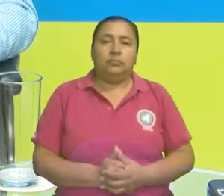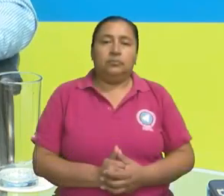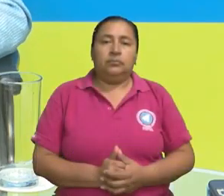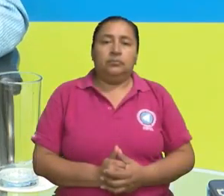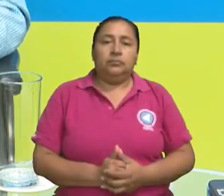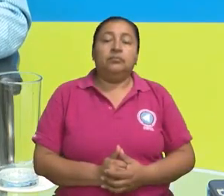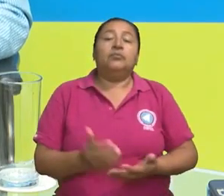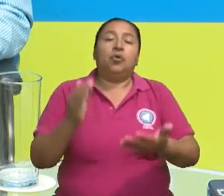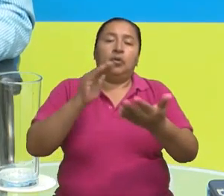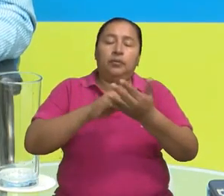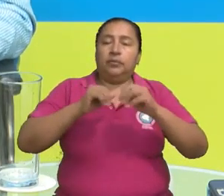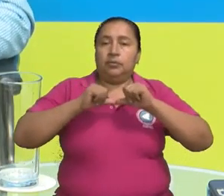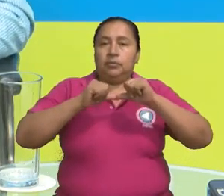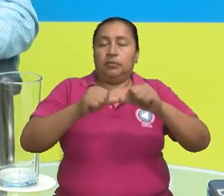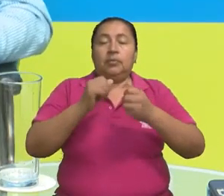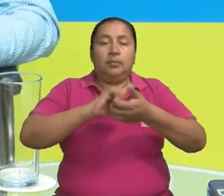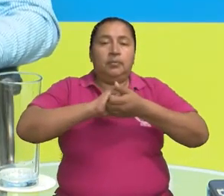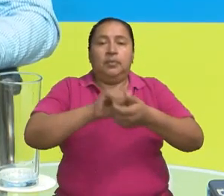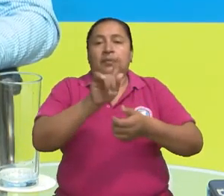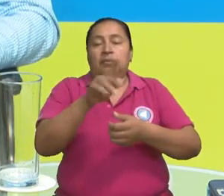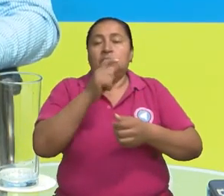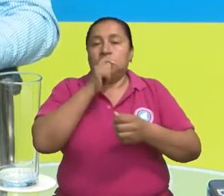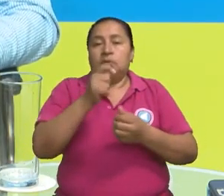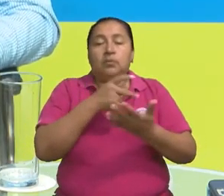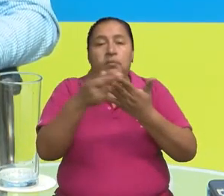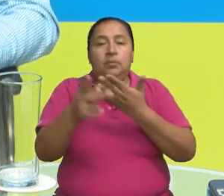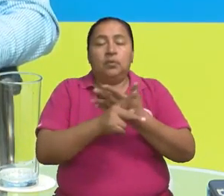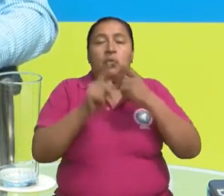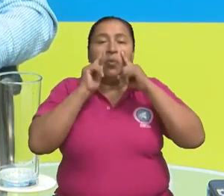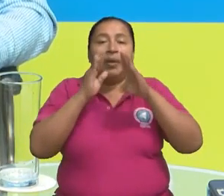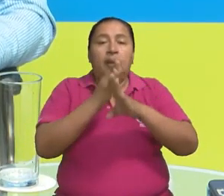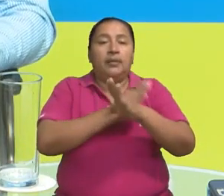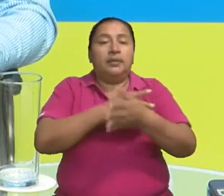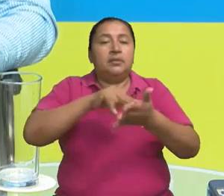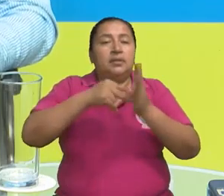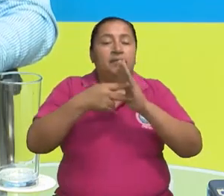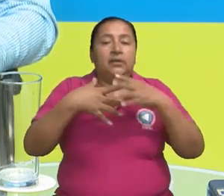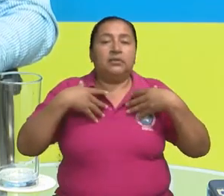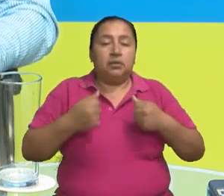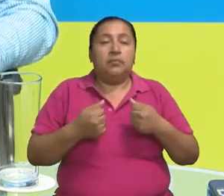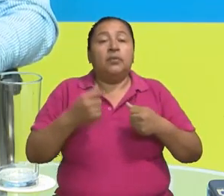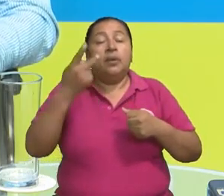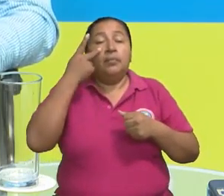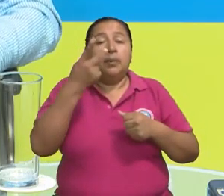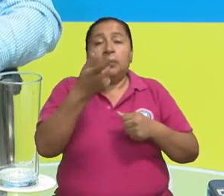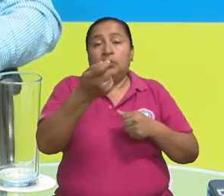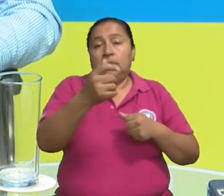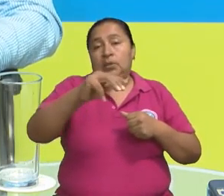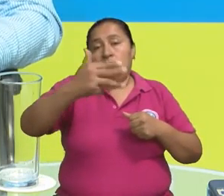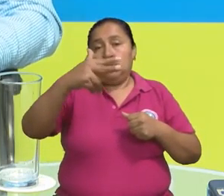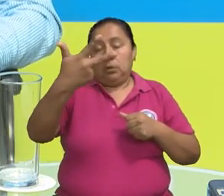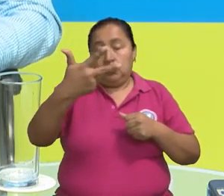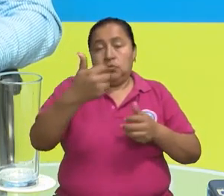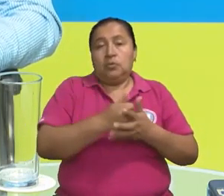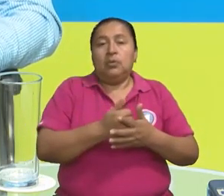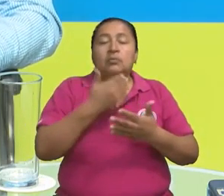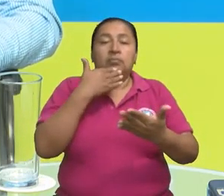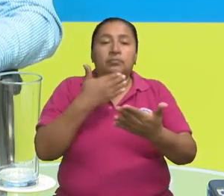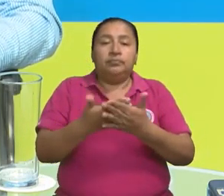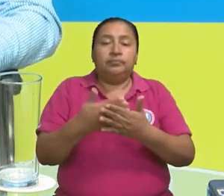estamos a tres amigos televidentes en su ruta dos programas prevenir la salud a través de la frecuencia del canal 98 gracias